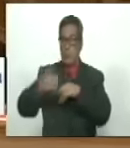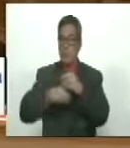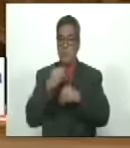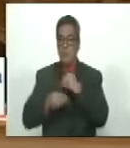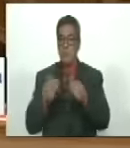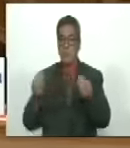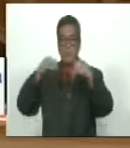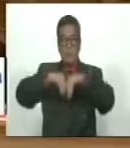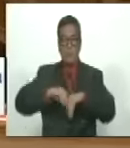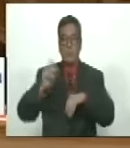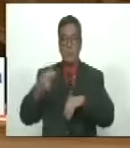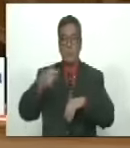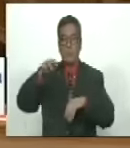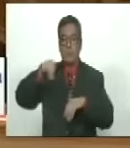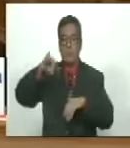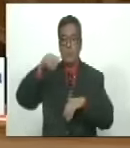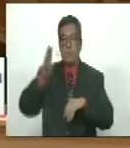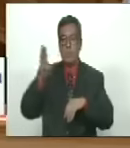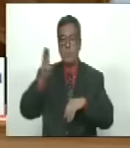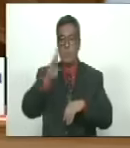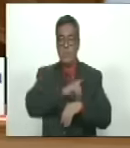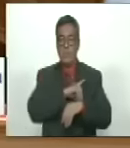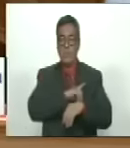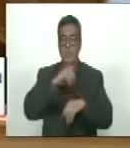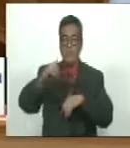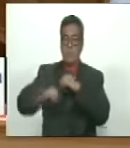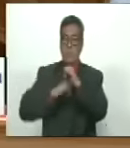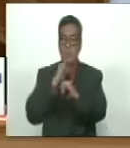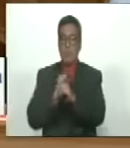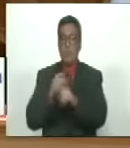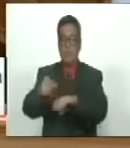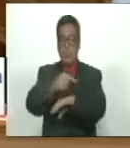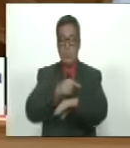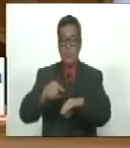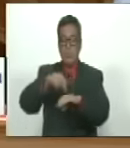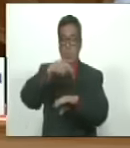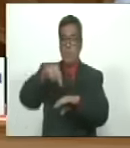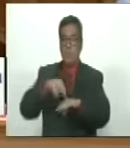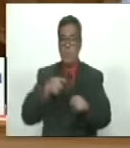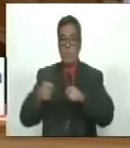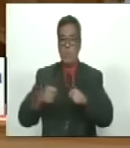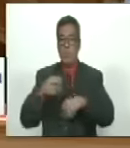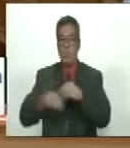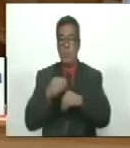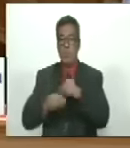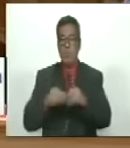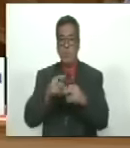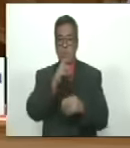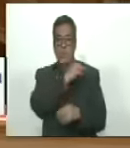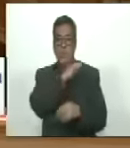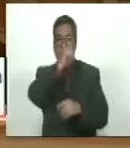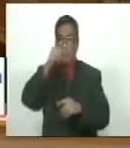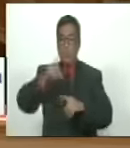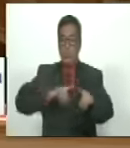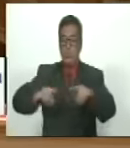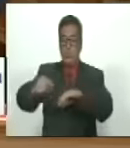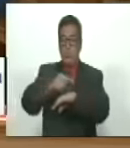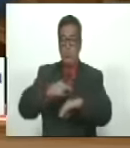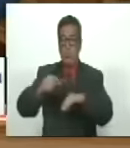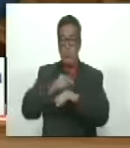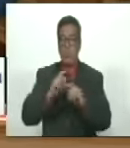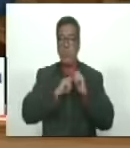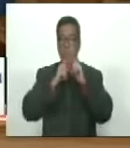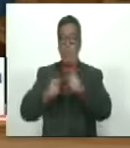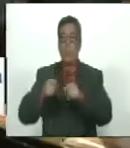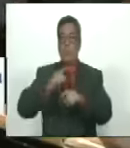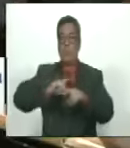con el Acuerdo de Ginebra y el derecho internacional, el gobierno y administración del estado será ejercido por un jefe o jefa de gobierno designado